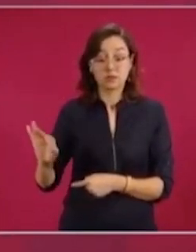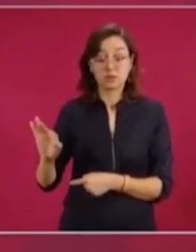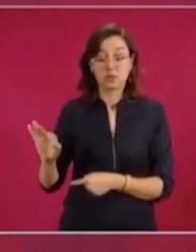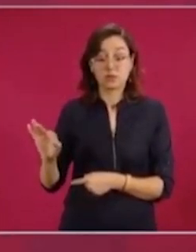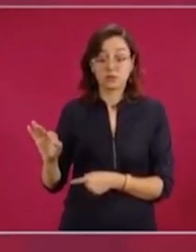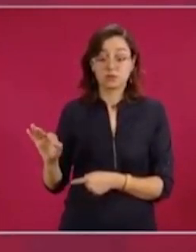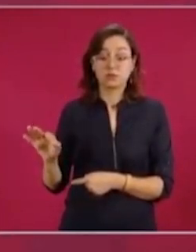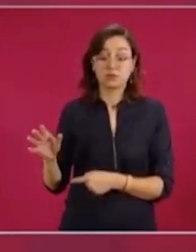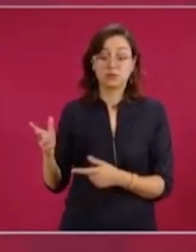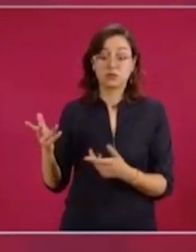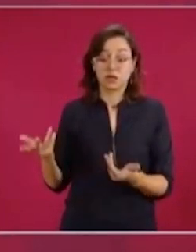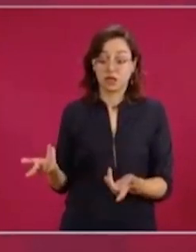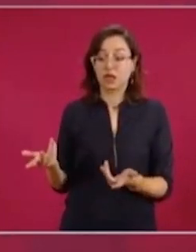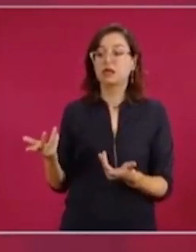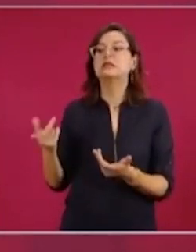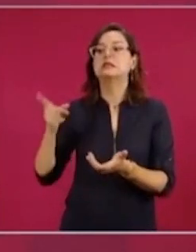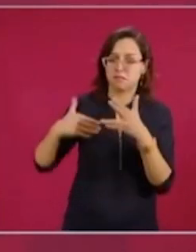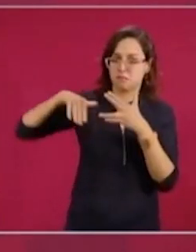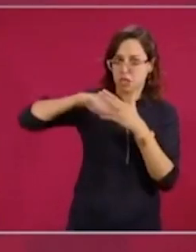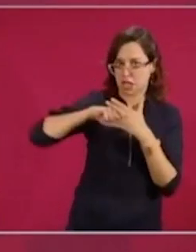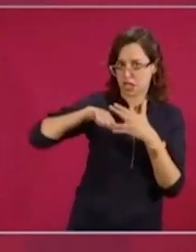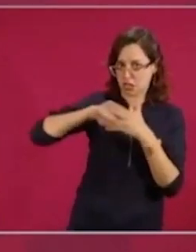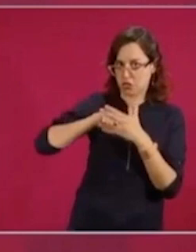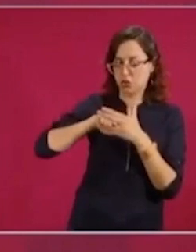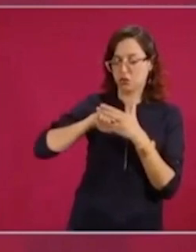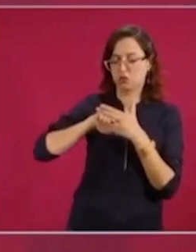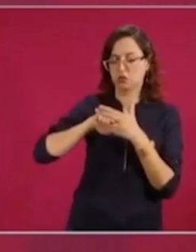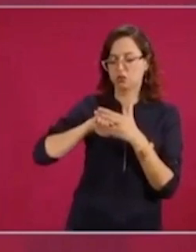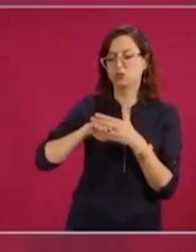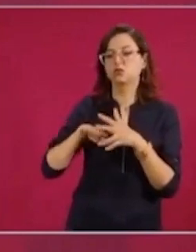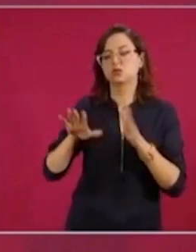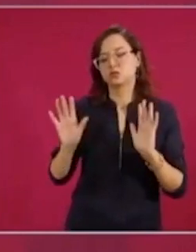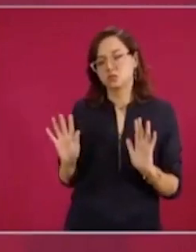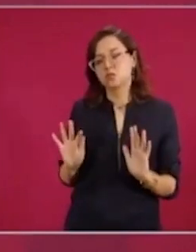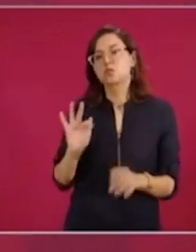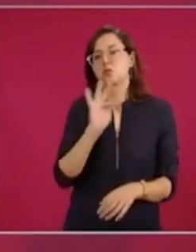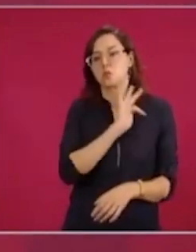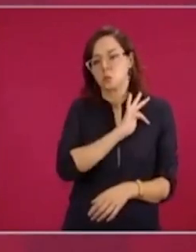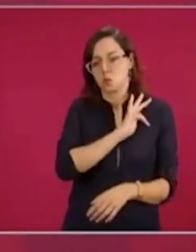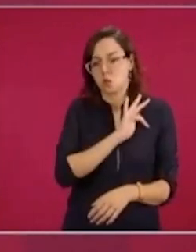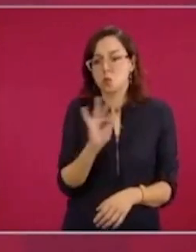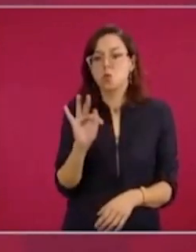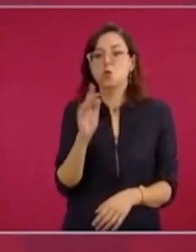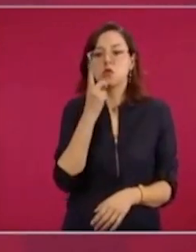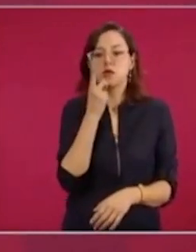franja considerable de la clase media. Yo podría decir que casi